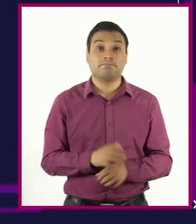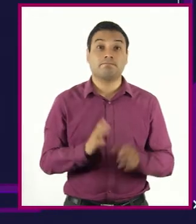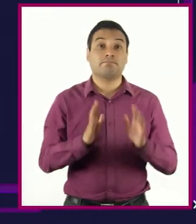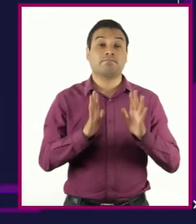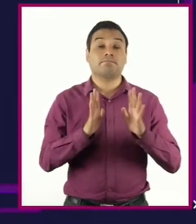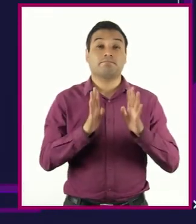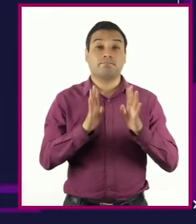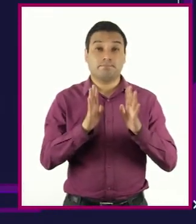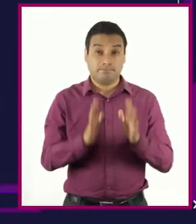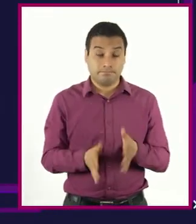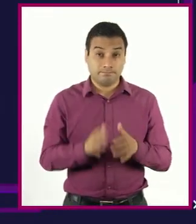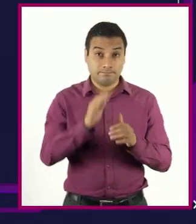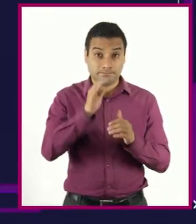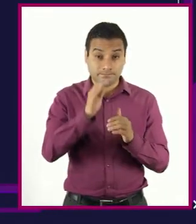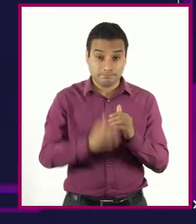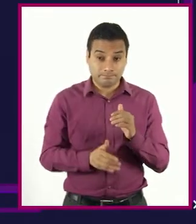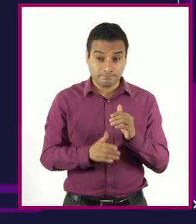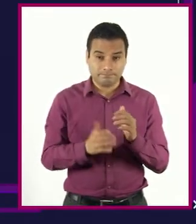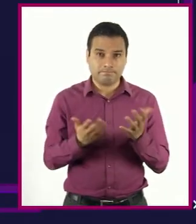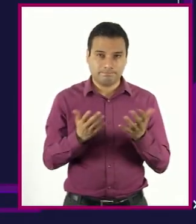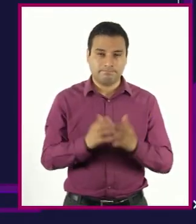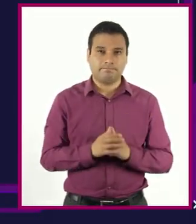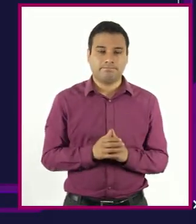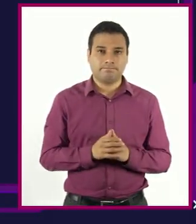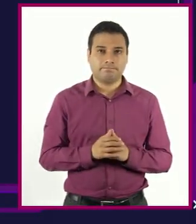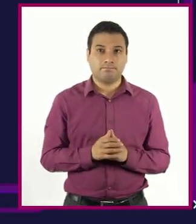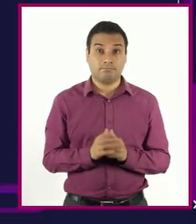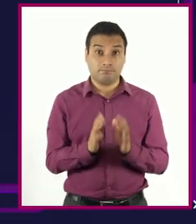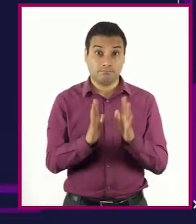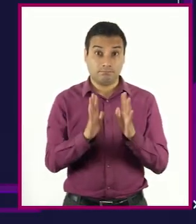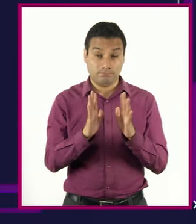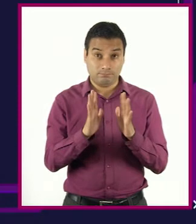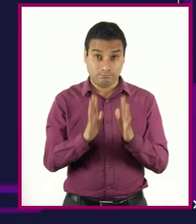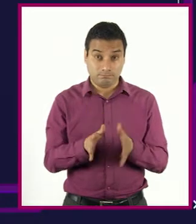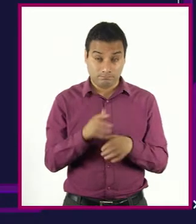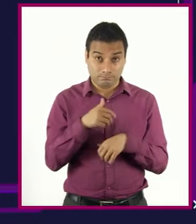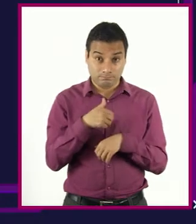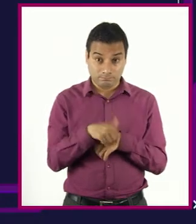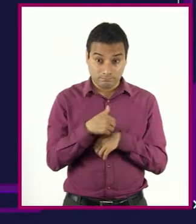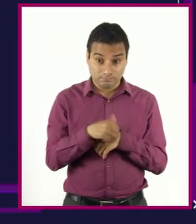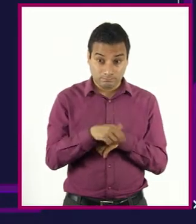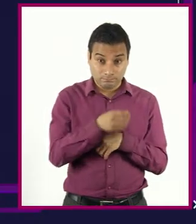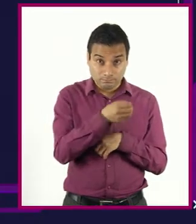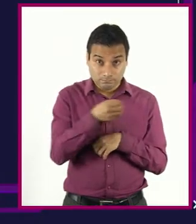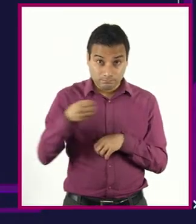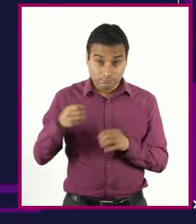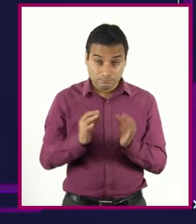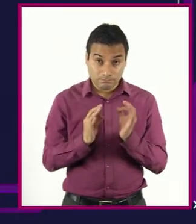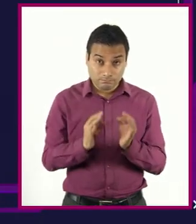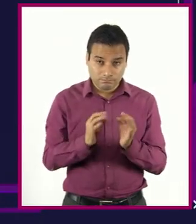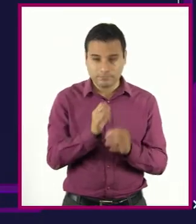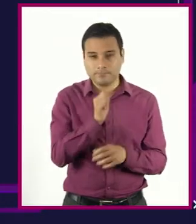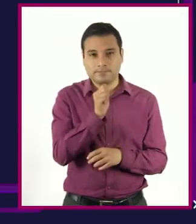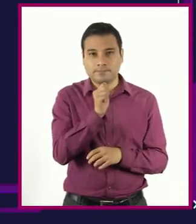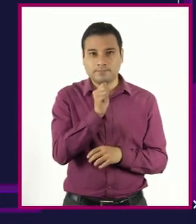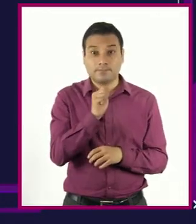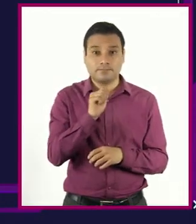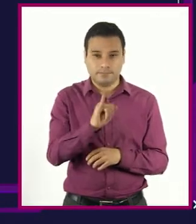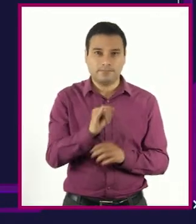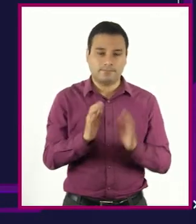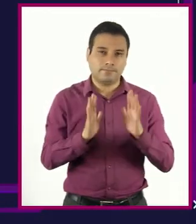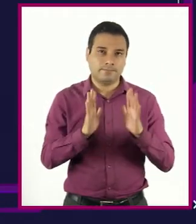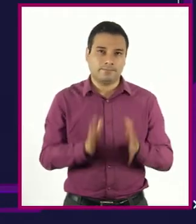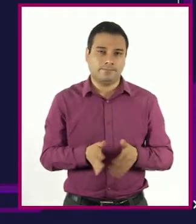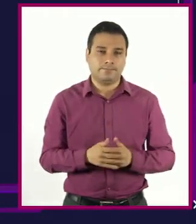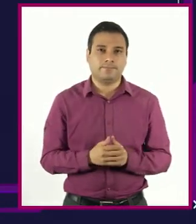cuenta, se comprueba con la pregunta, ¿están los números de la lista en orden? La respuesta es sí,